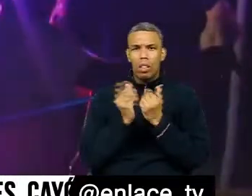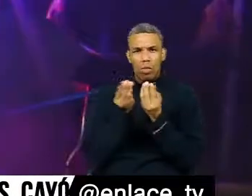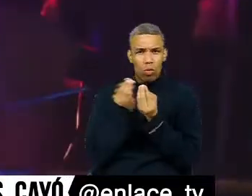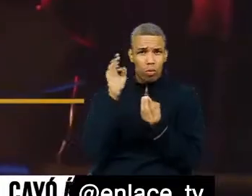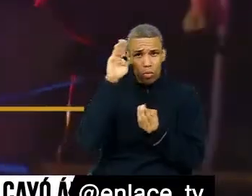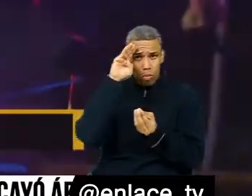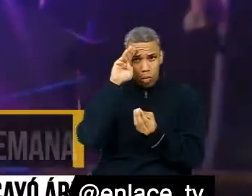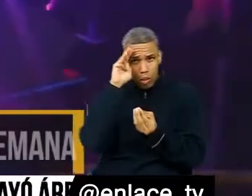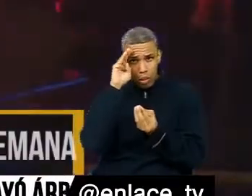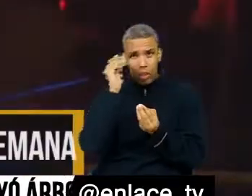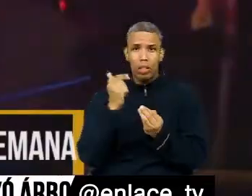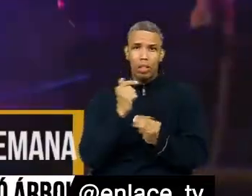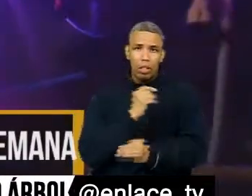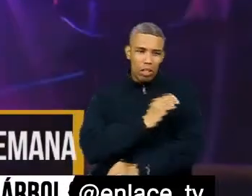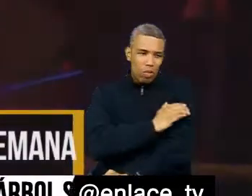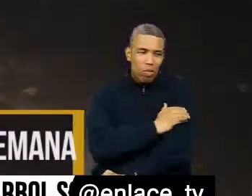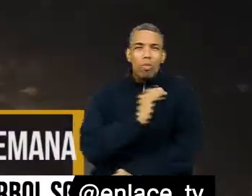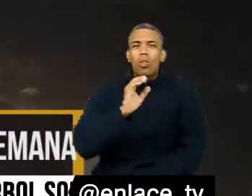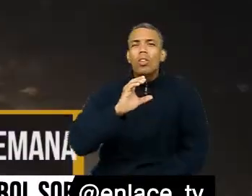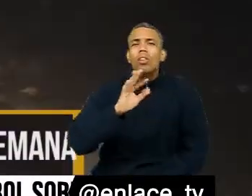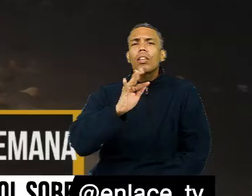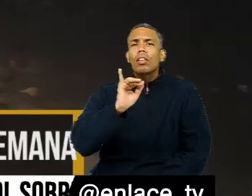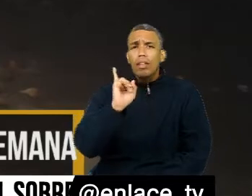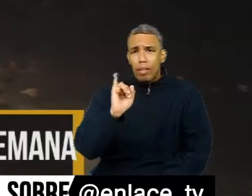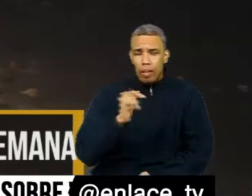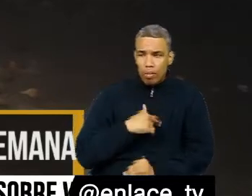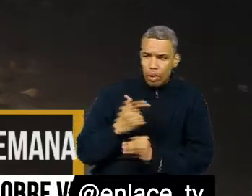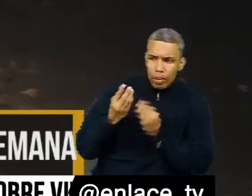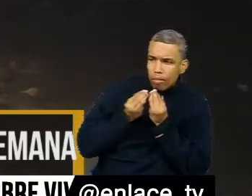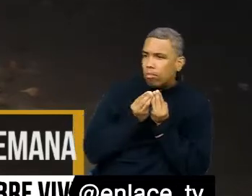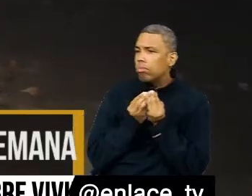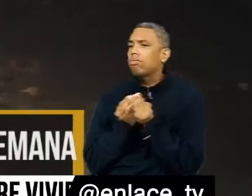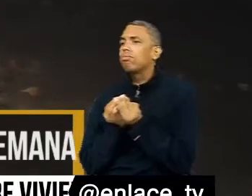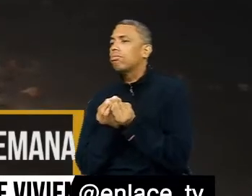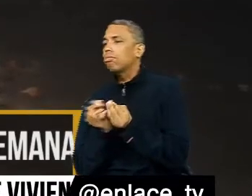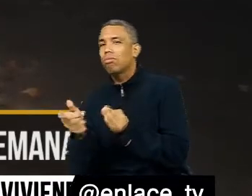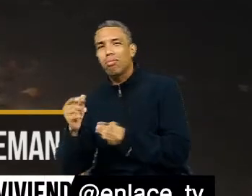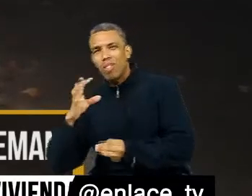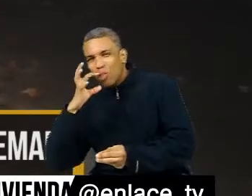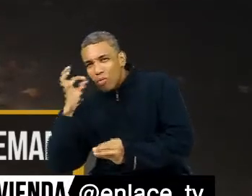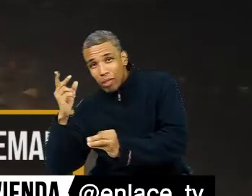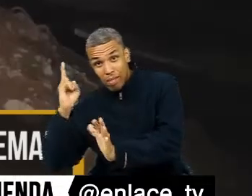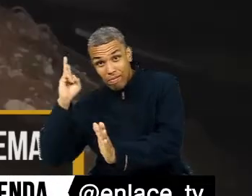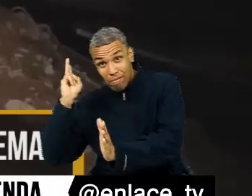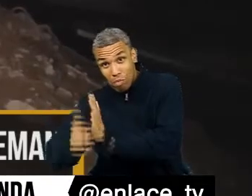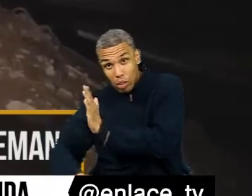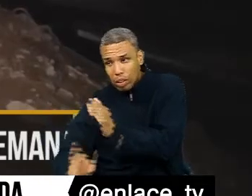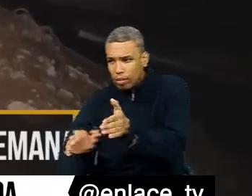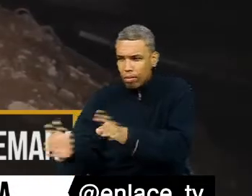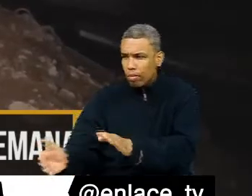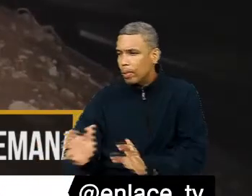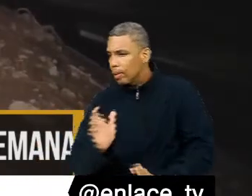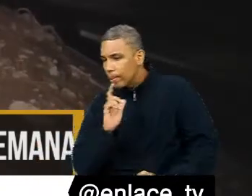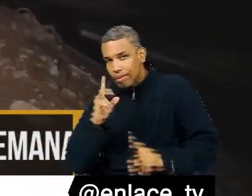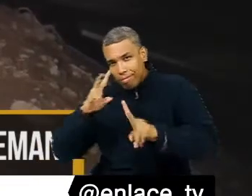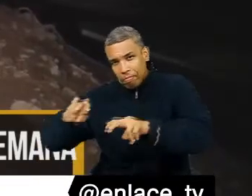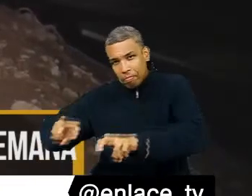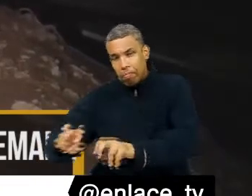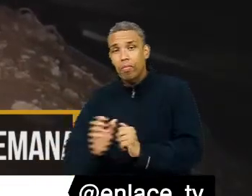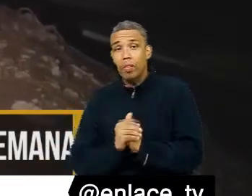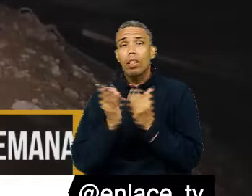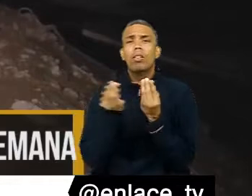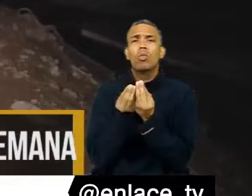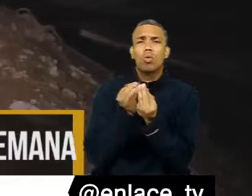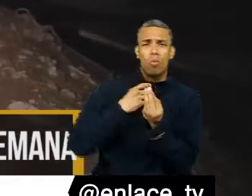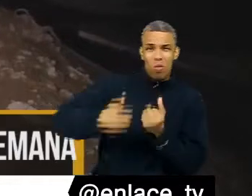la Fiscalía a realizar la inspección técnica del cadáver del hombre víctima de homicidio. El comandante operativo encargado del Departamento de Policía del Magdalena